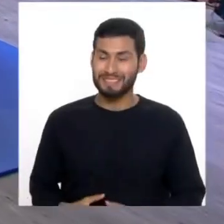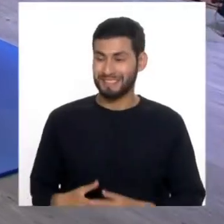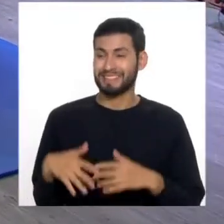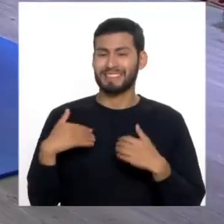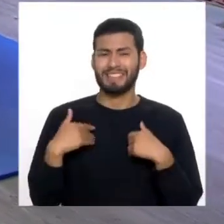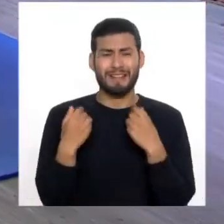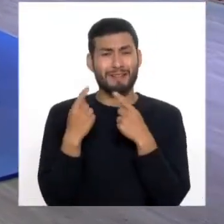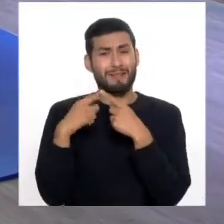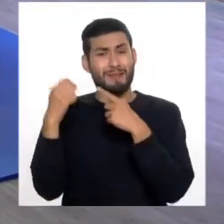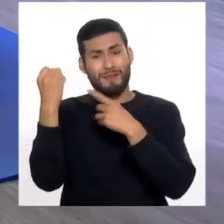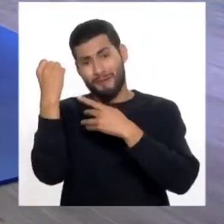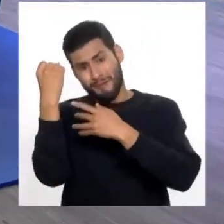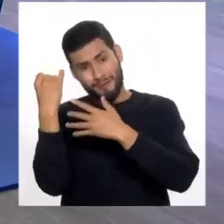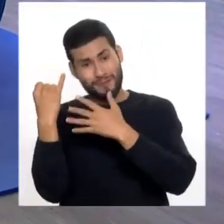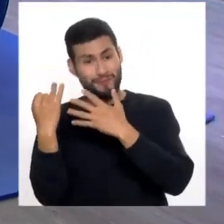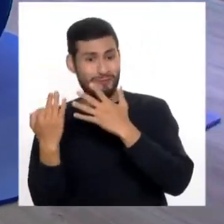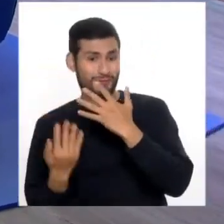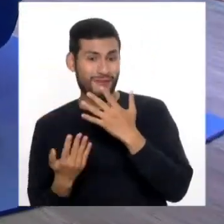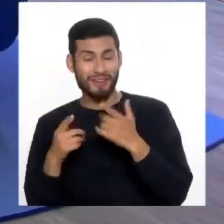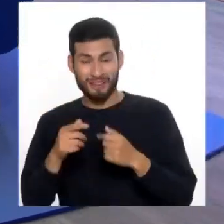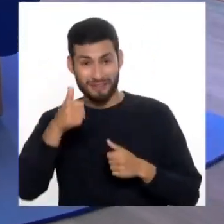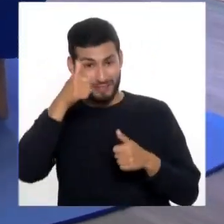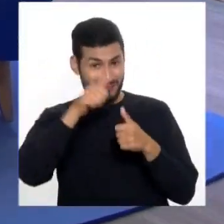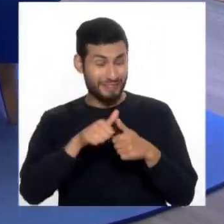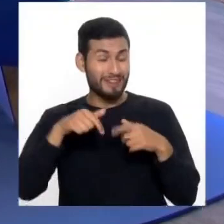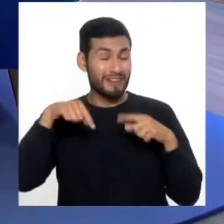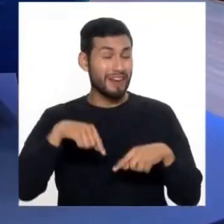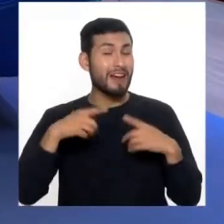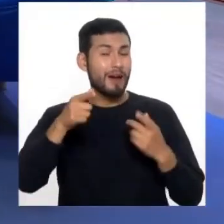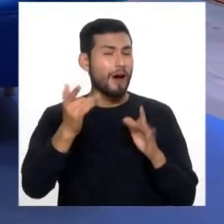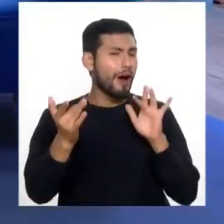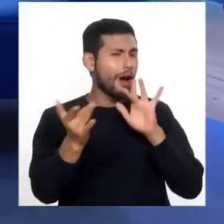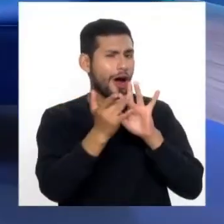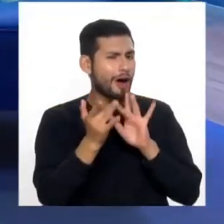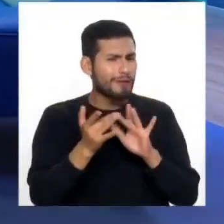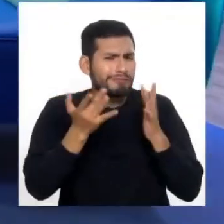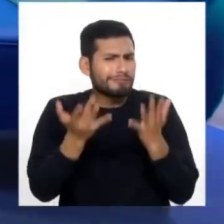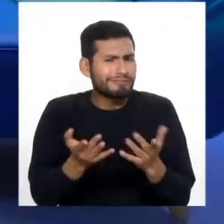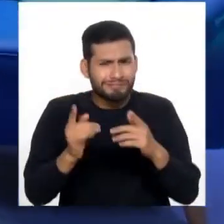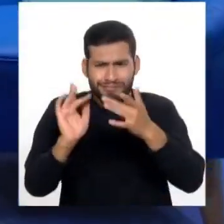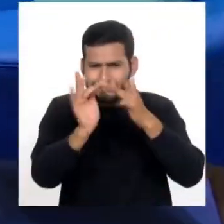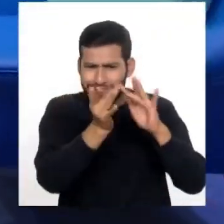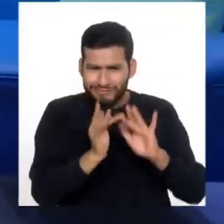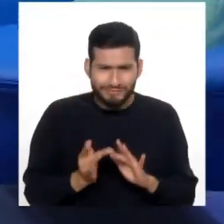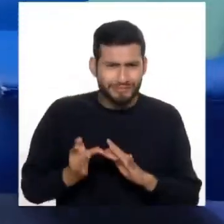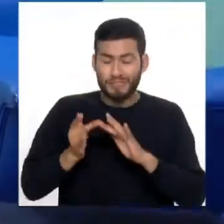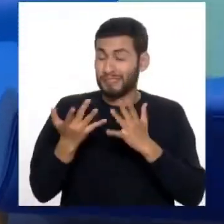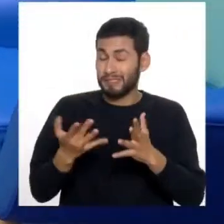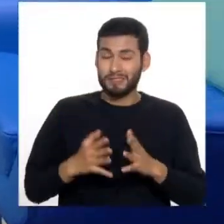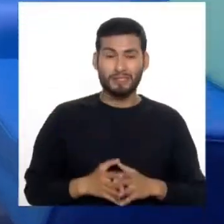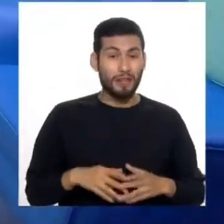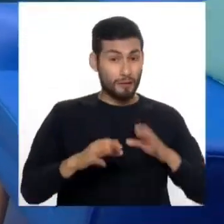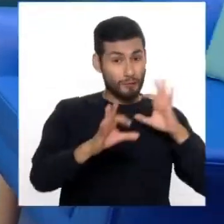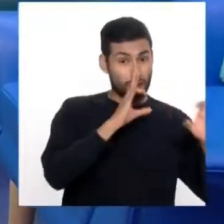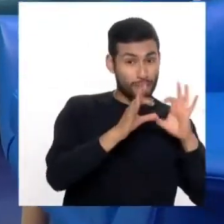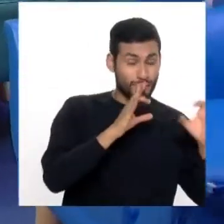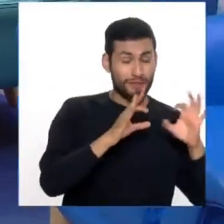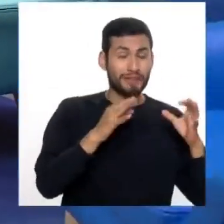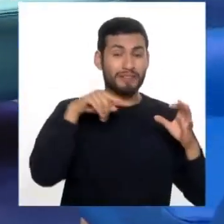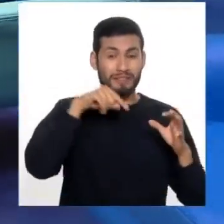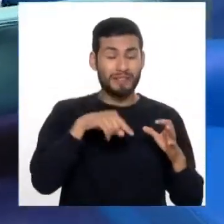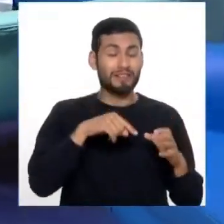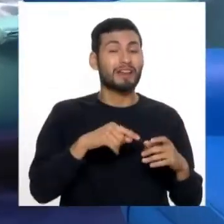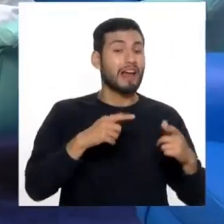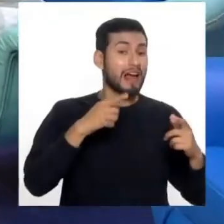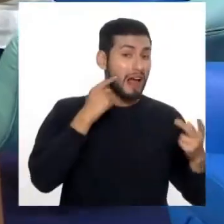Tenemos muchísimo para todos ustedes y recuerden que estamos conectados en nuestras redes sociales. Nos pueden ver en Facebook, estamos en